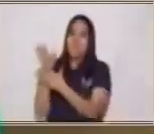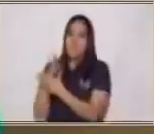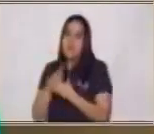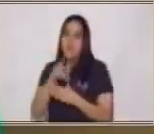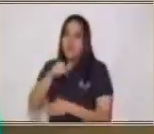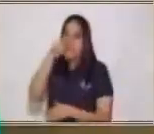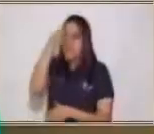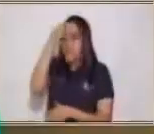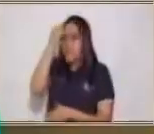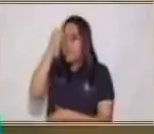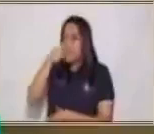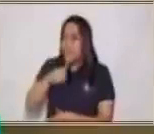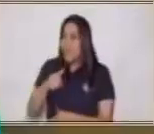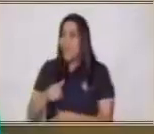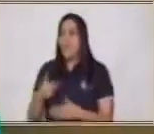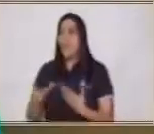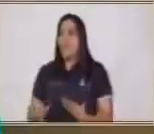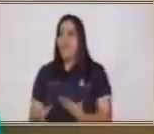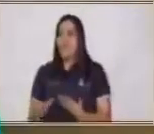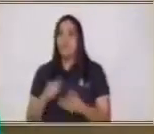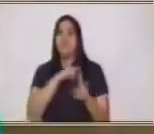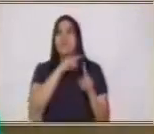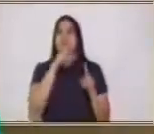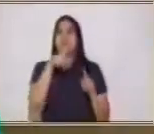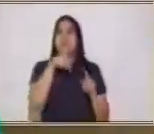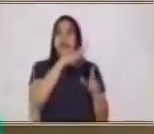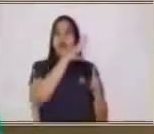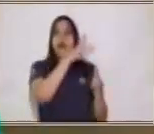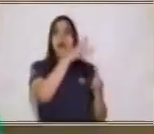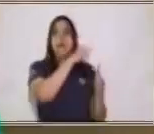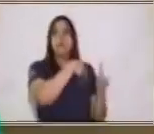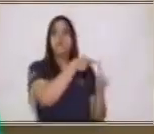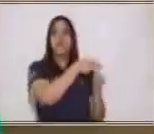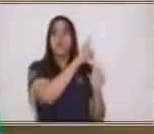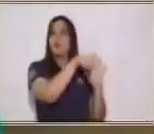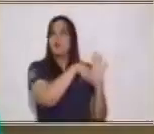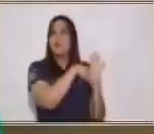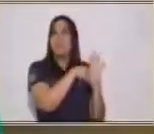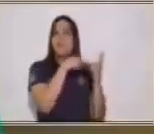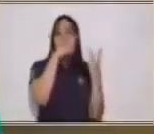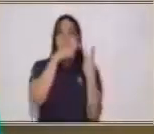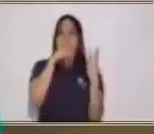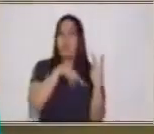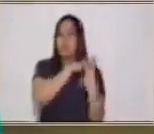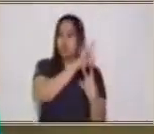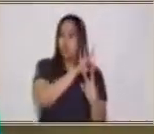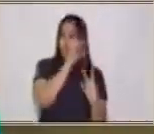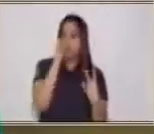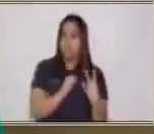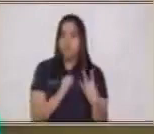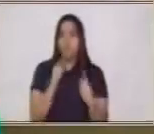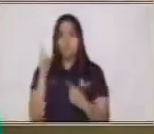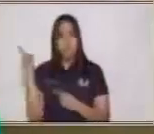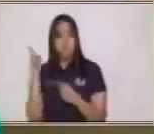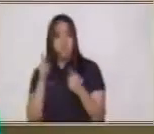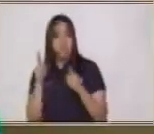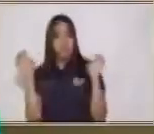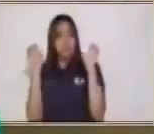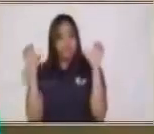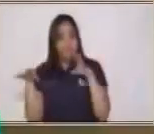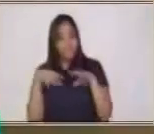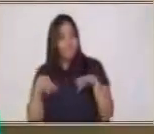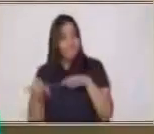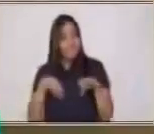el día de hoy. Hemos aprendido suma y resta de cubos. Quedaron algunos ejercicios para que tú los